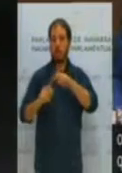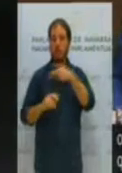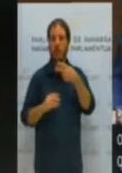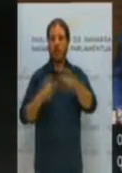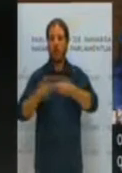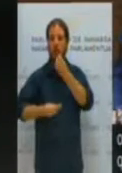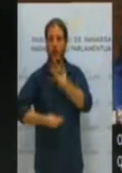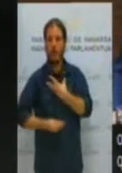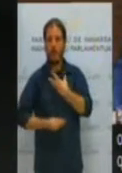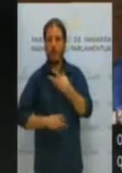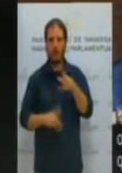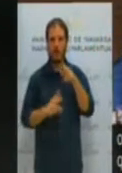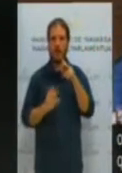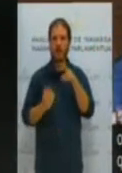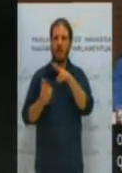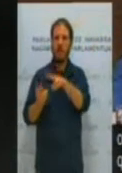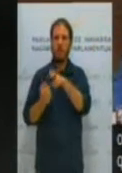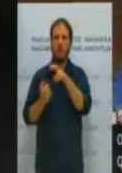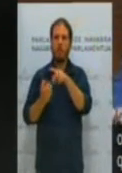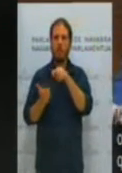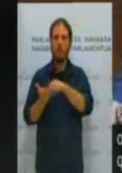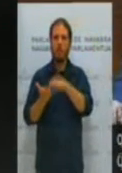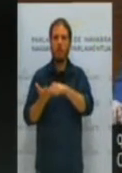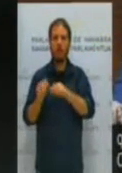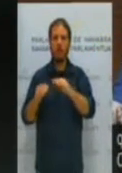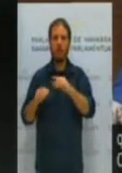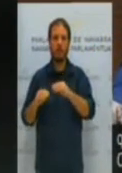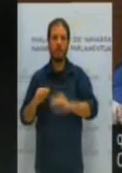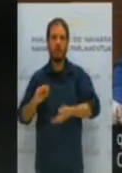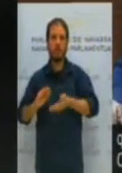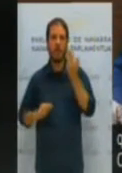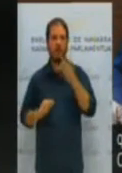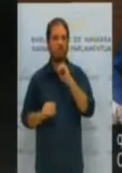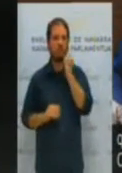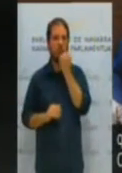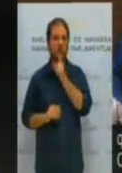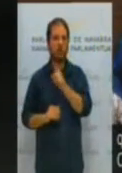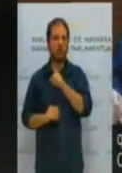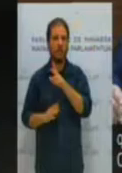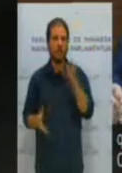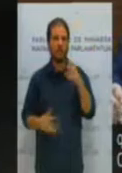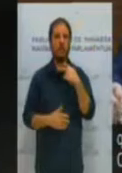sí se queja. Claro, se ha olvidado de decir el portavoz de Bildu que en esta queja que